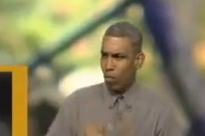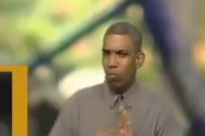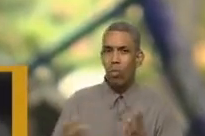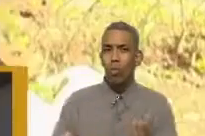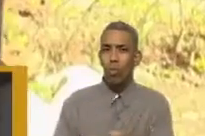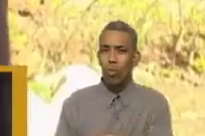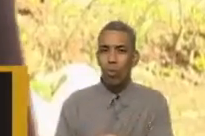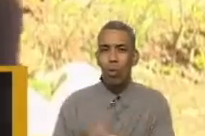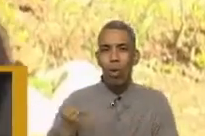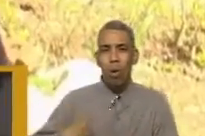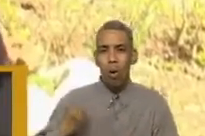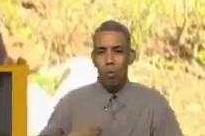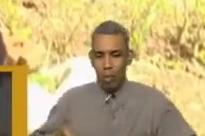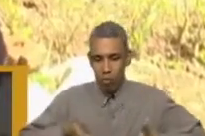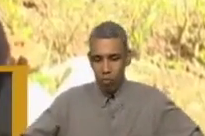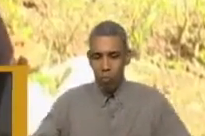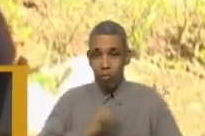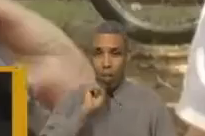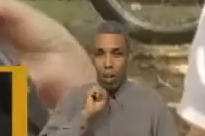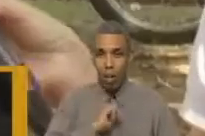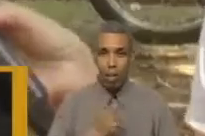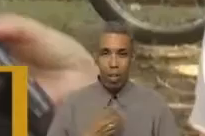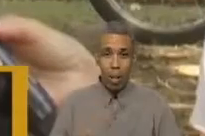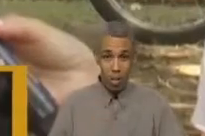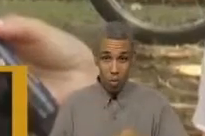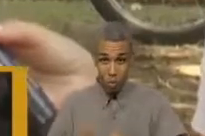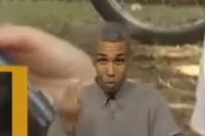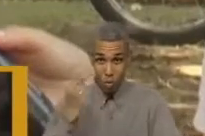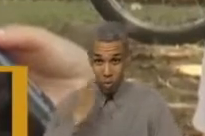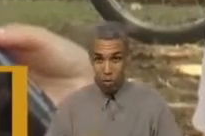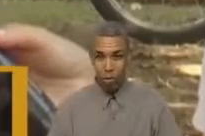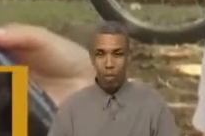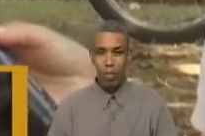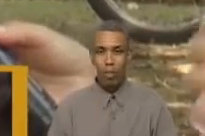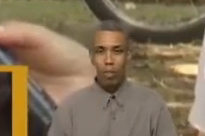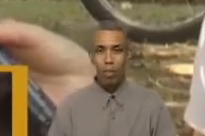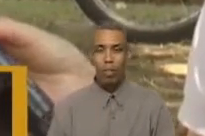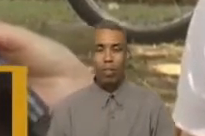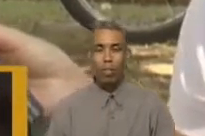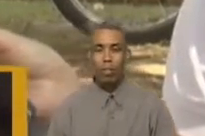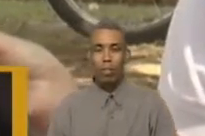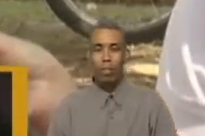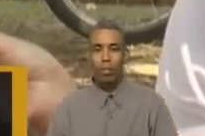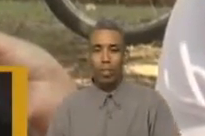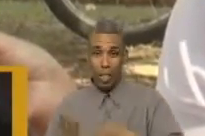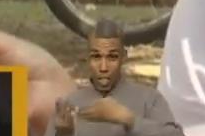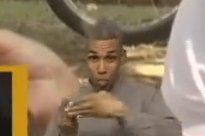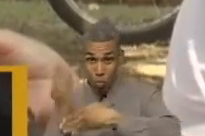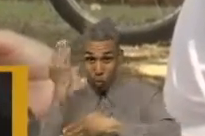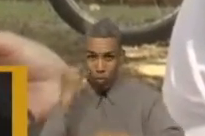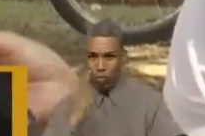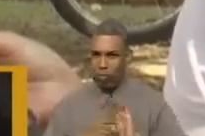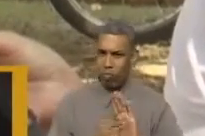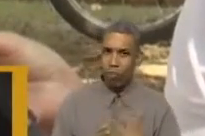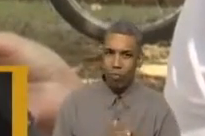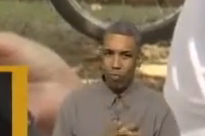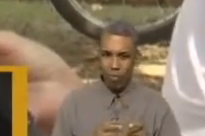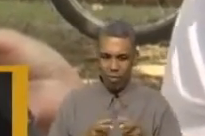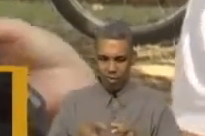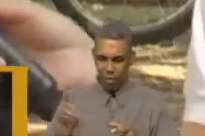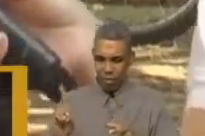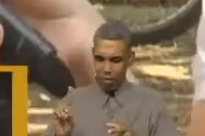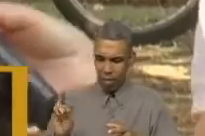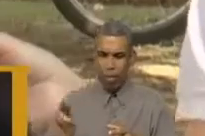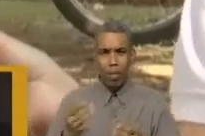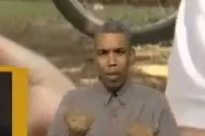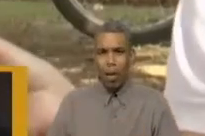cada día más llega a las personas de la ciudad. El sencillo, pues, una nueva canción que habla mucho de la realidad que se vive hoy en